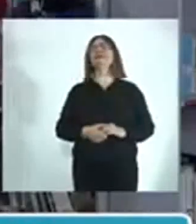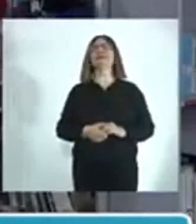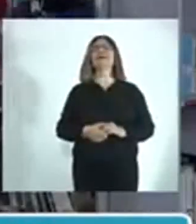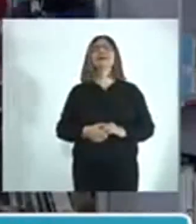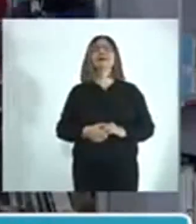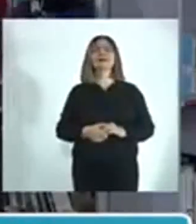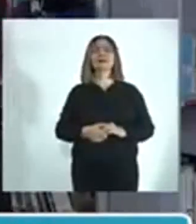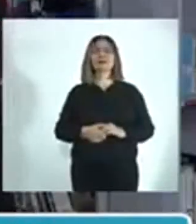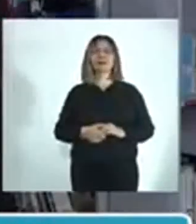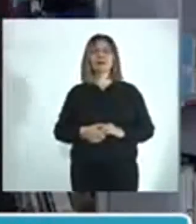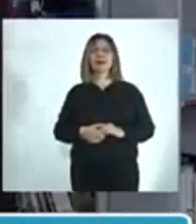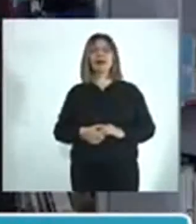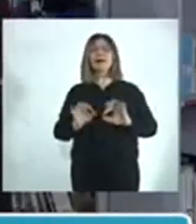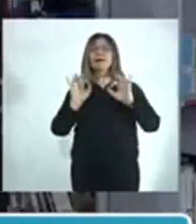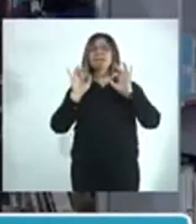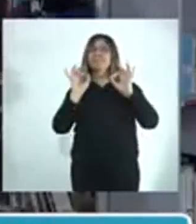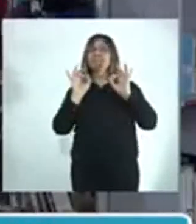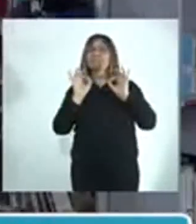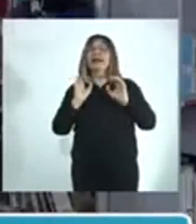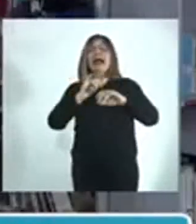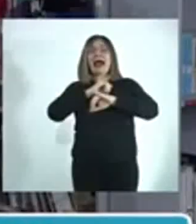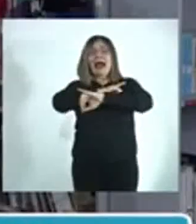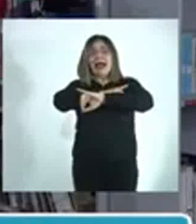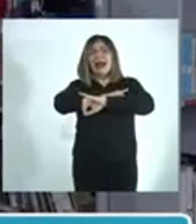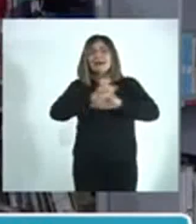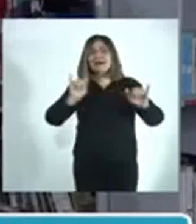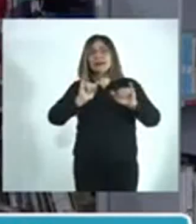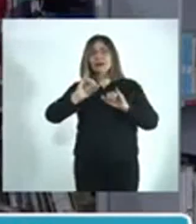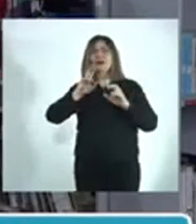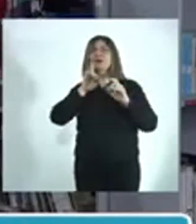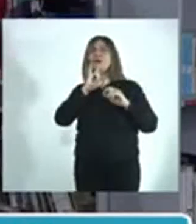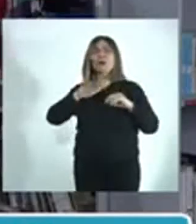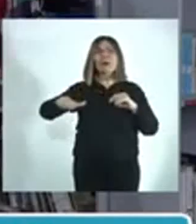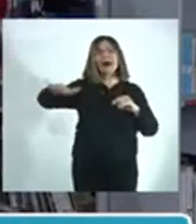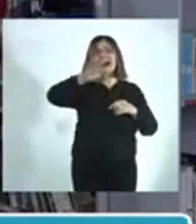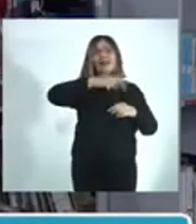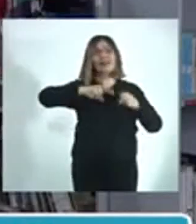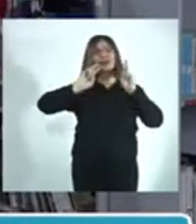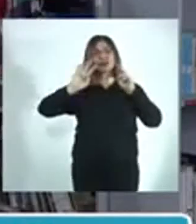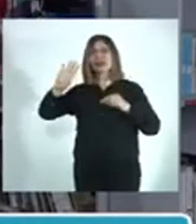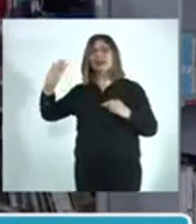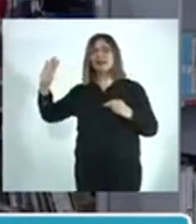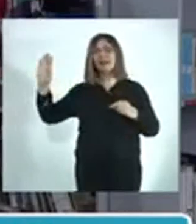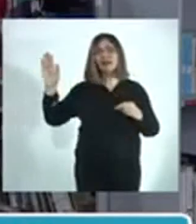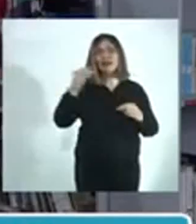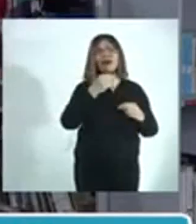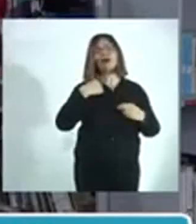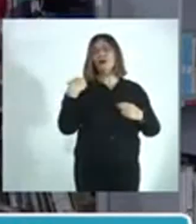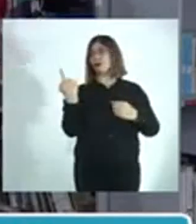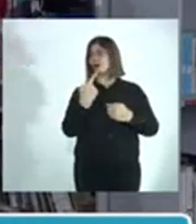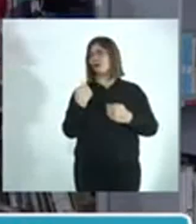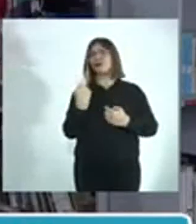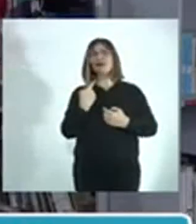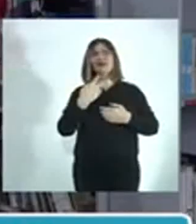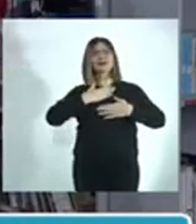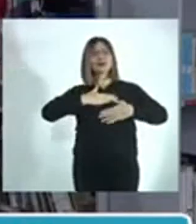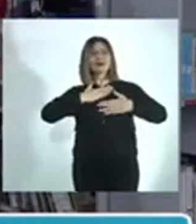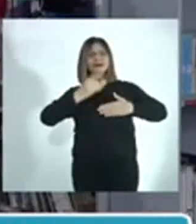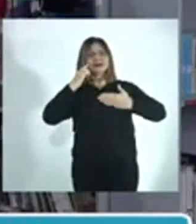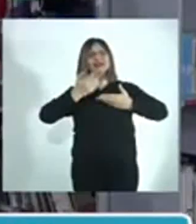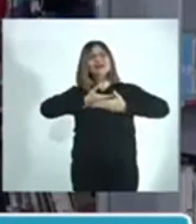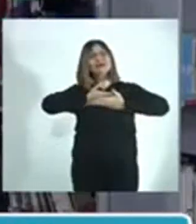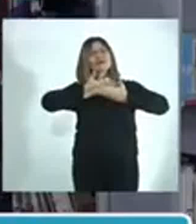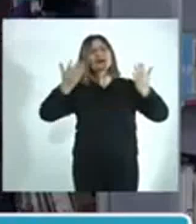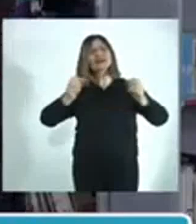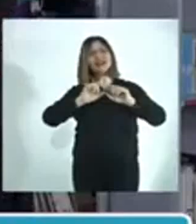¿eh? Así que bueno, amigos docentes, familia educativa de la provincia de Tucumán, realmente estamos muy contentos de estar nosotros siendo parte,